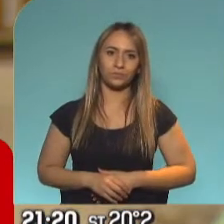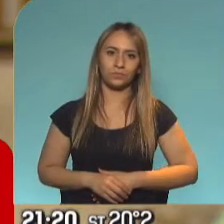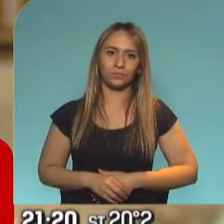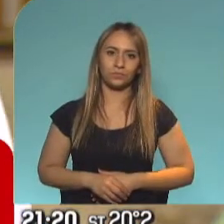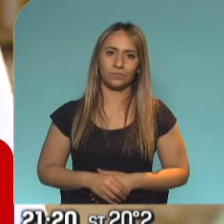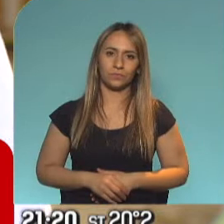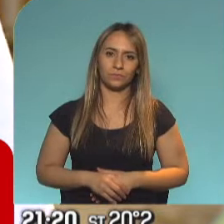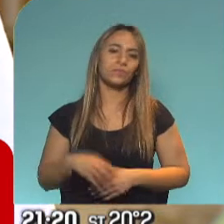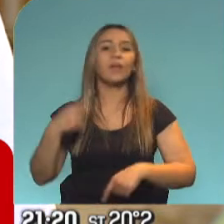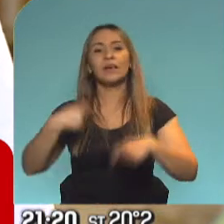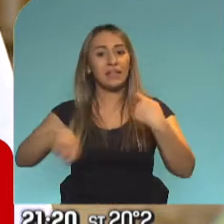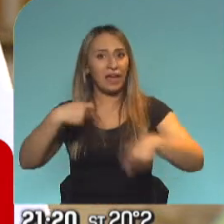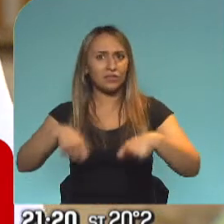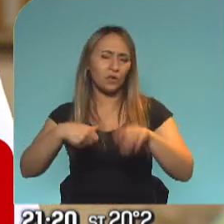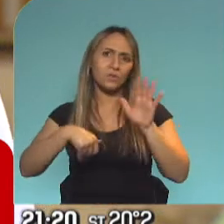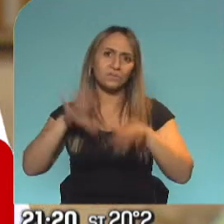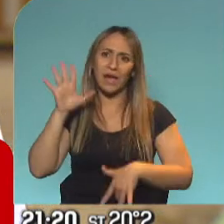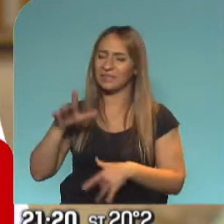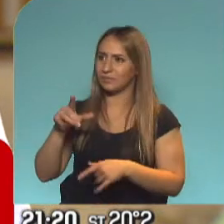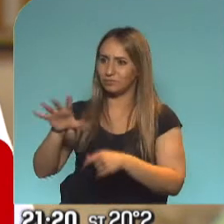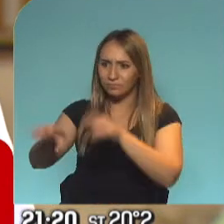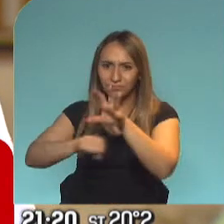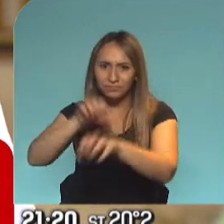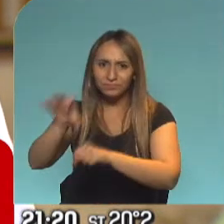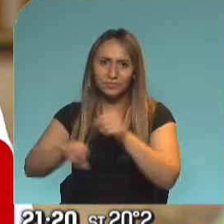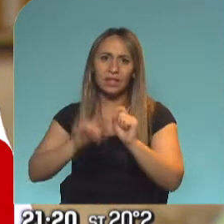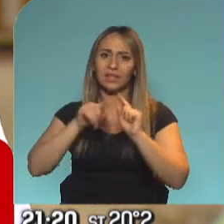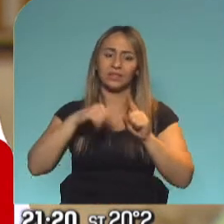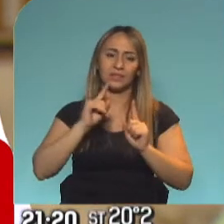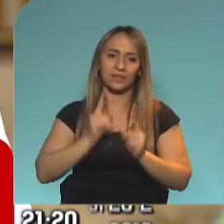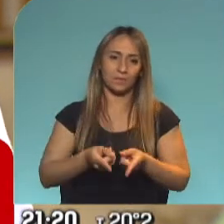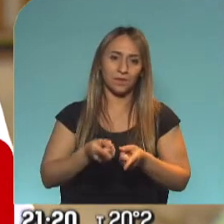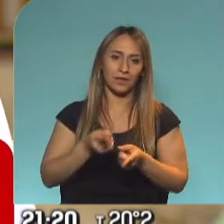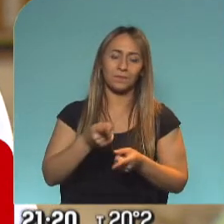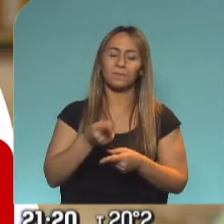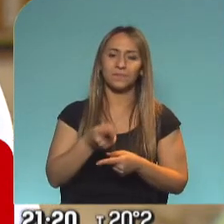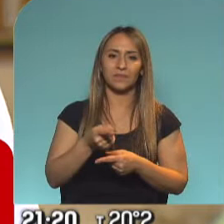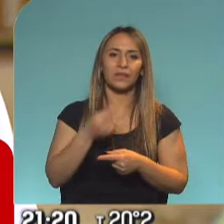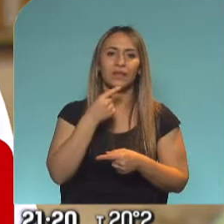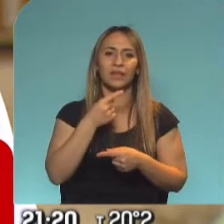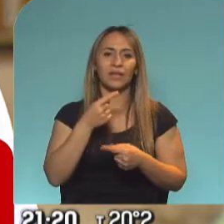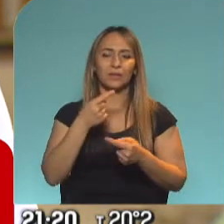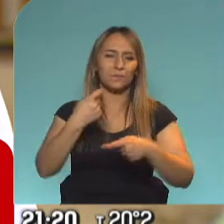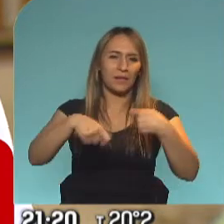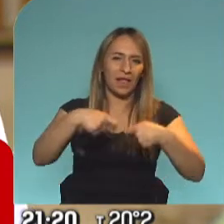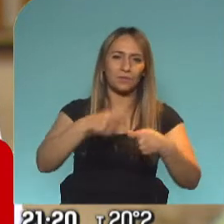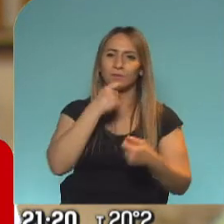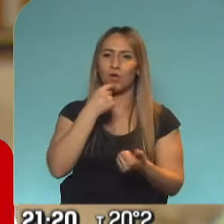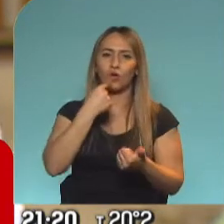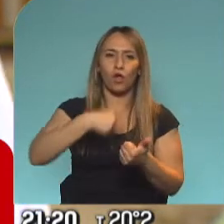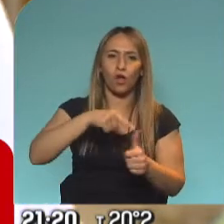El cartón es lo que más sale, primero y principal, y el PET de los colores, todo eso, blanco, color, así